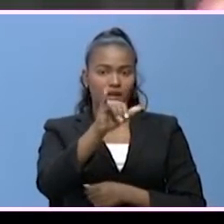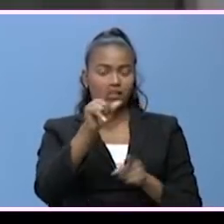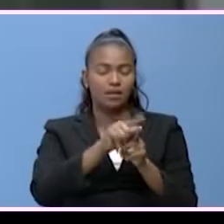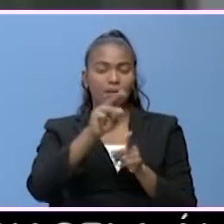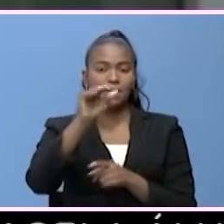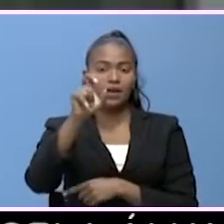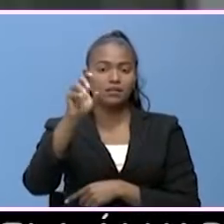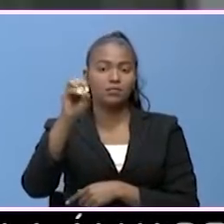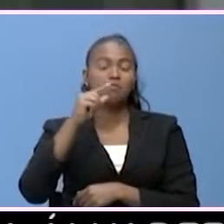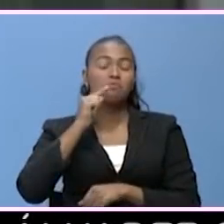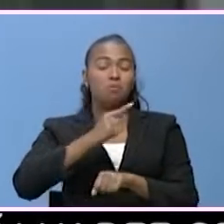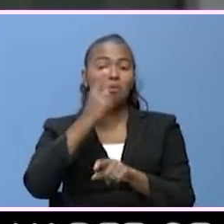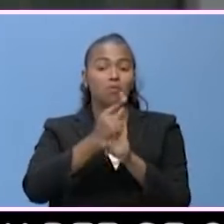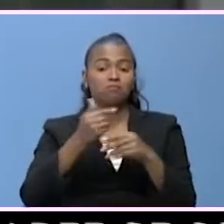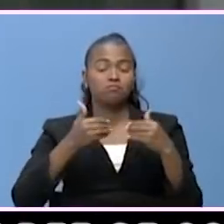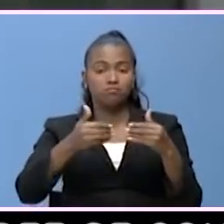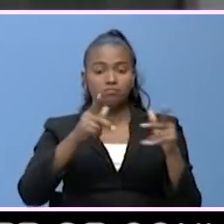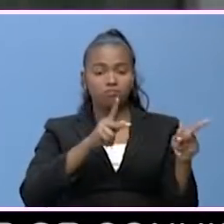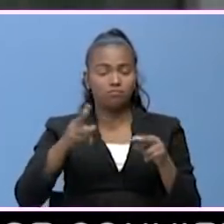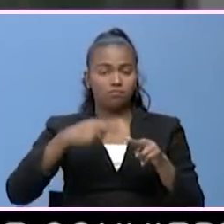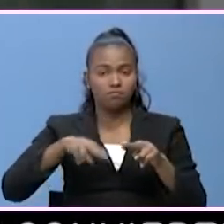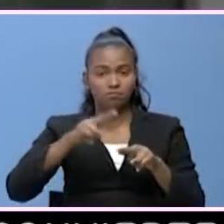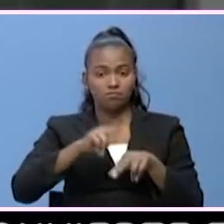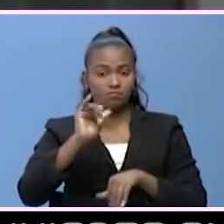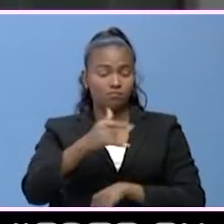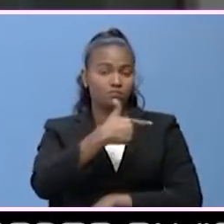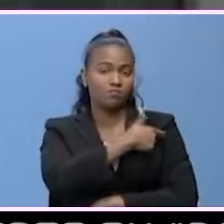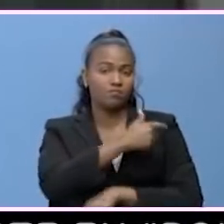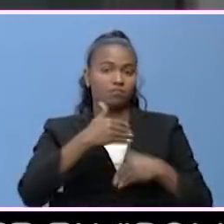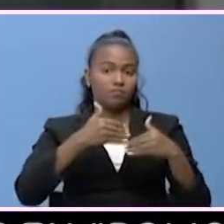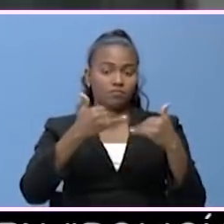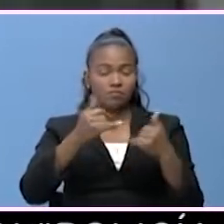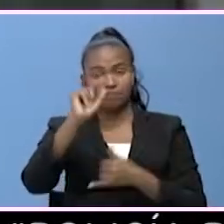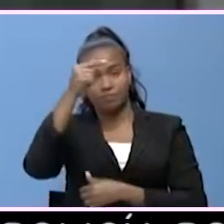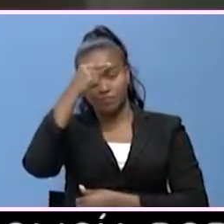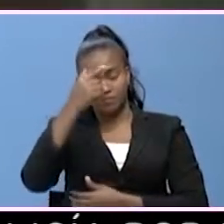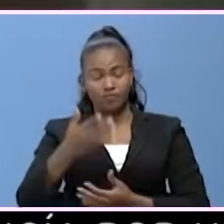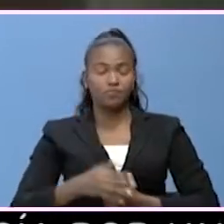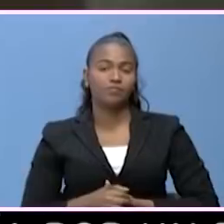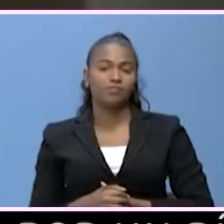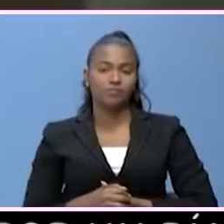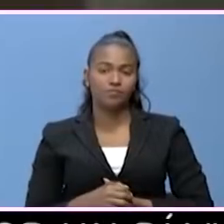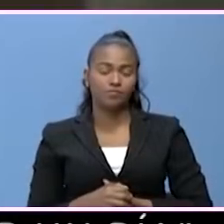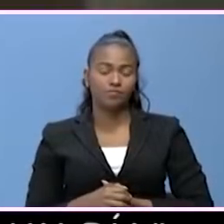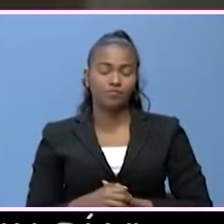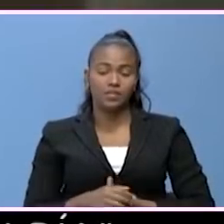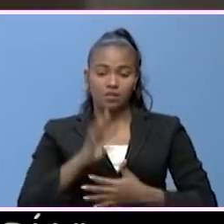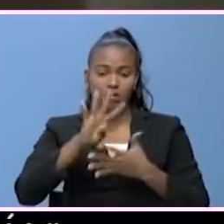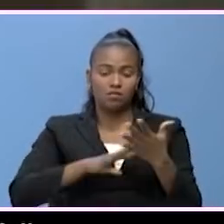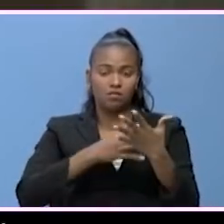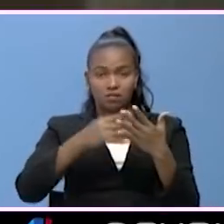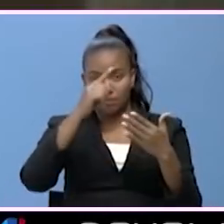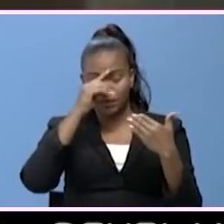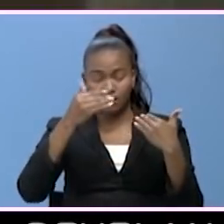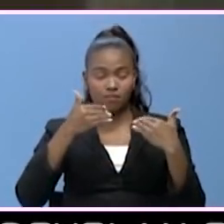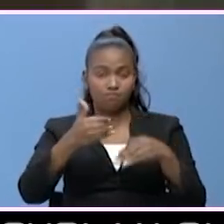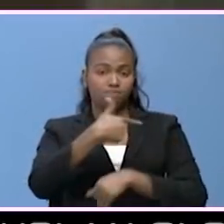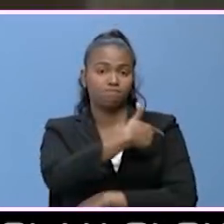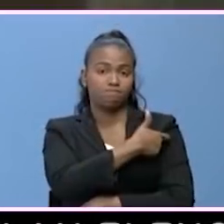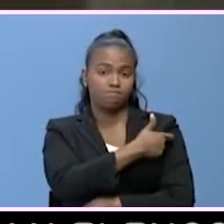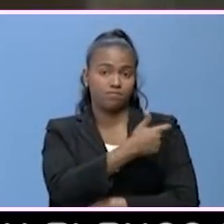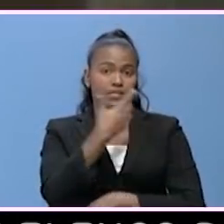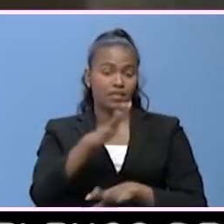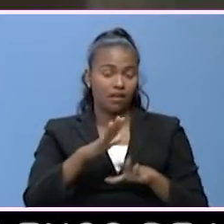resaltaron la correcta aplicación del Plan Nacional de Vacunación que lleva a cabo el gobierno. El cronograma de vacunación que se ha